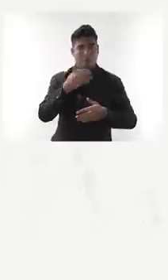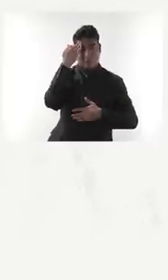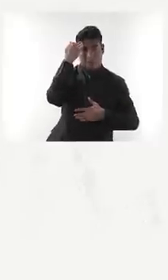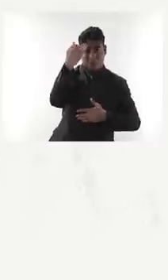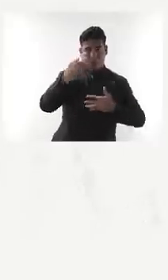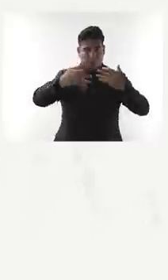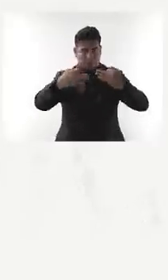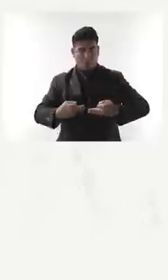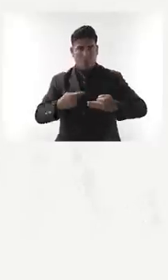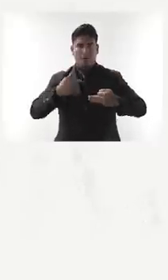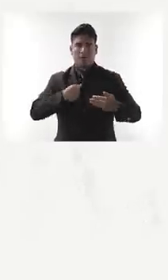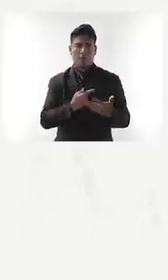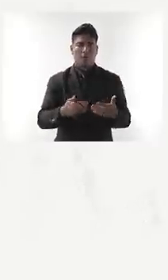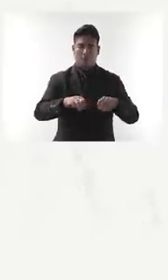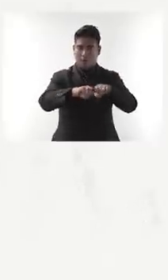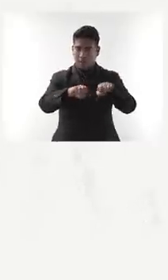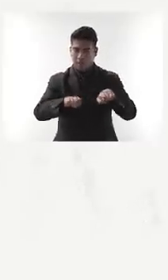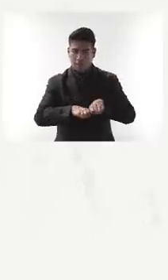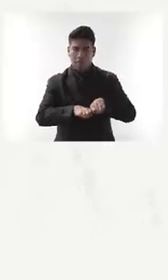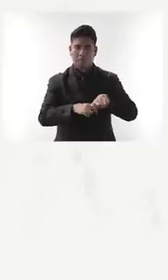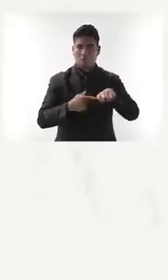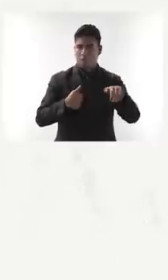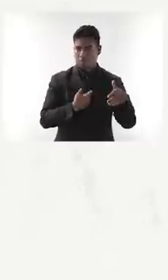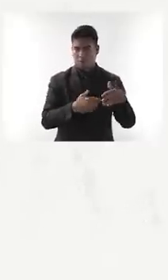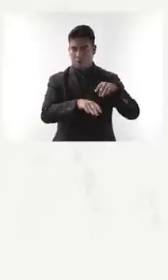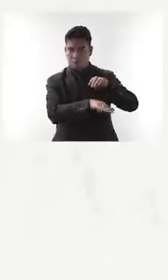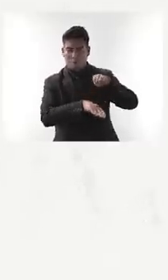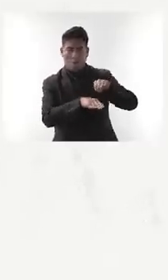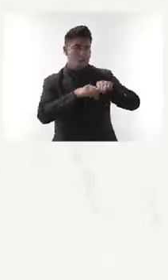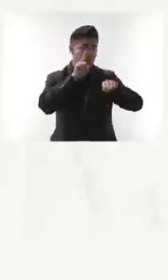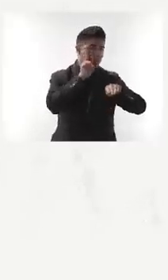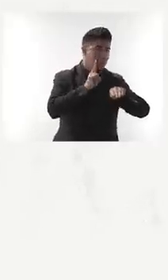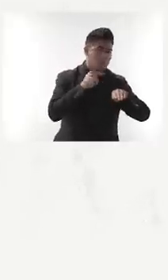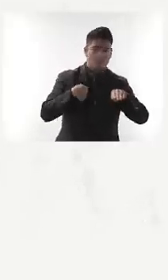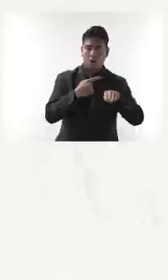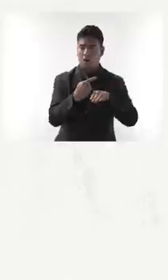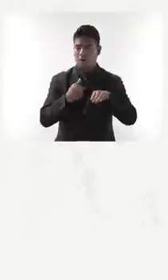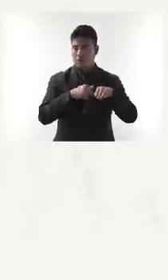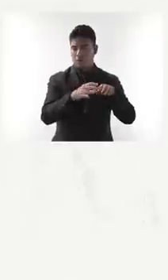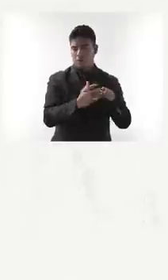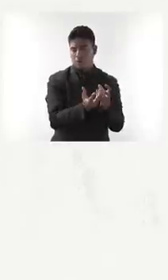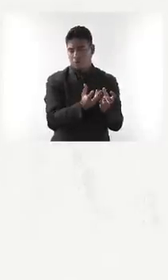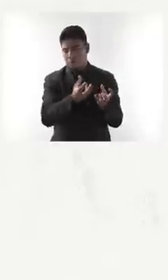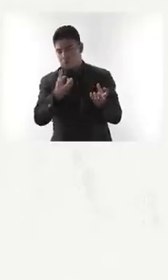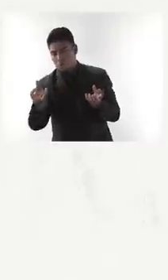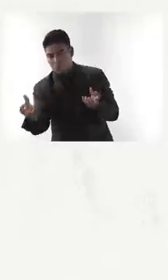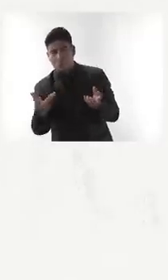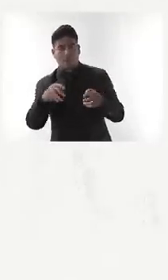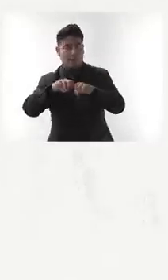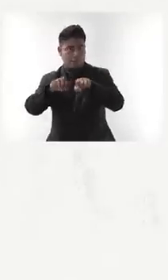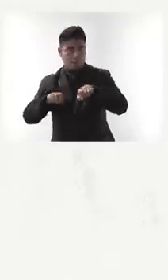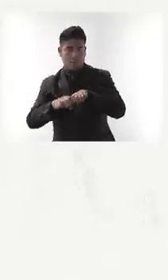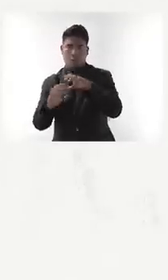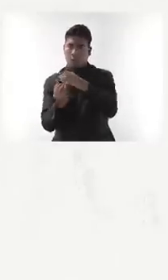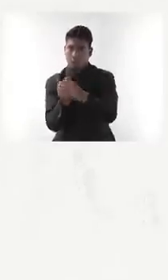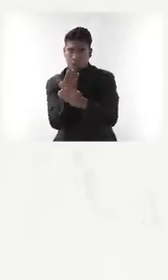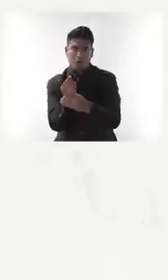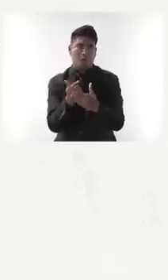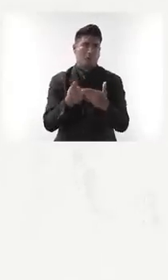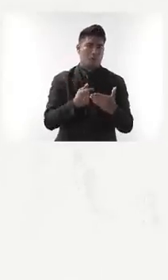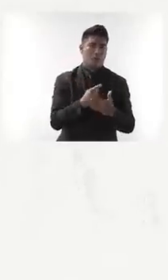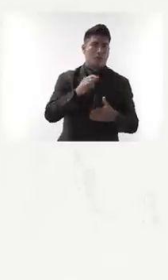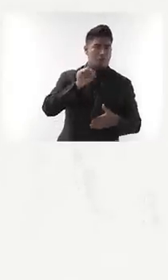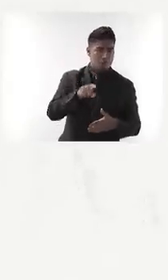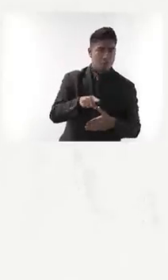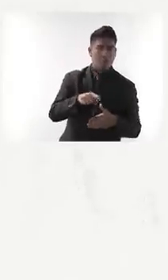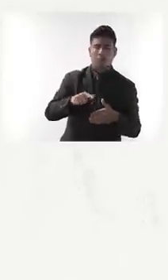cronómetro, fuerzas básicas femeniles, extensión de periodos de registros, incentivos al desempeño en la Leagues Cup y eliminación del